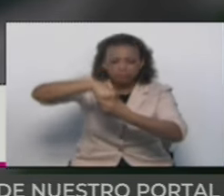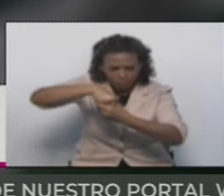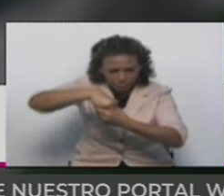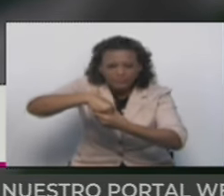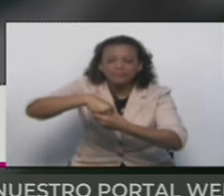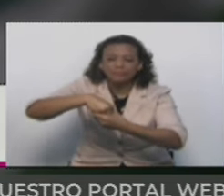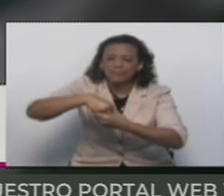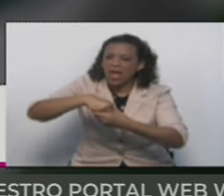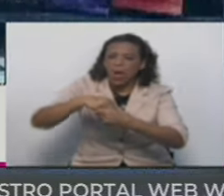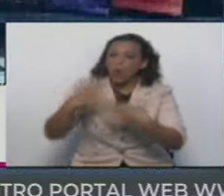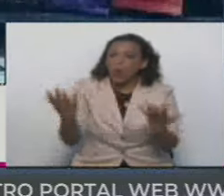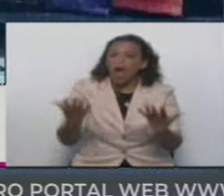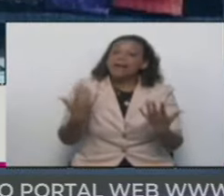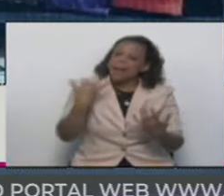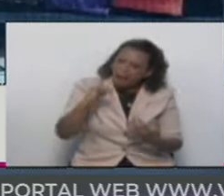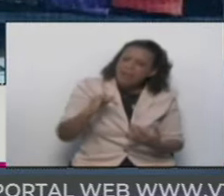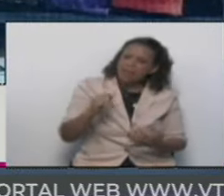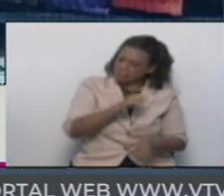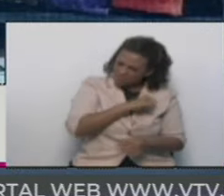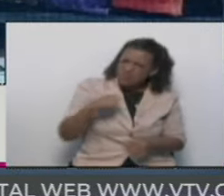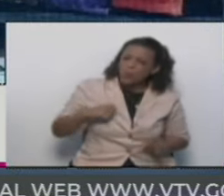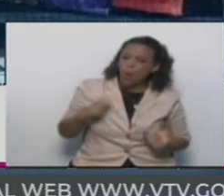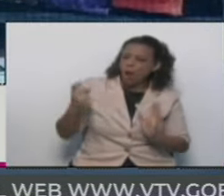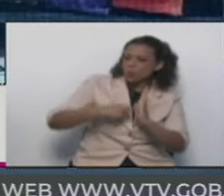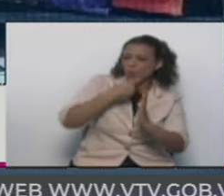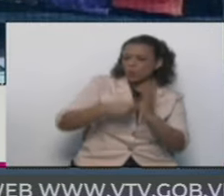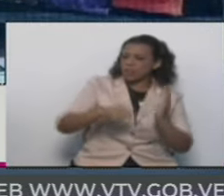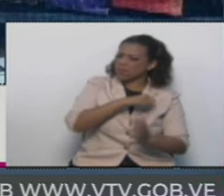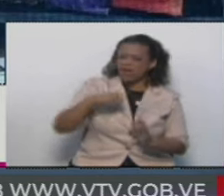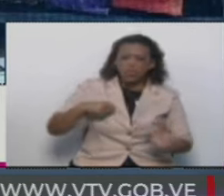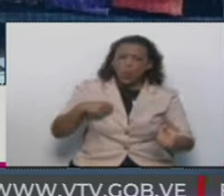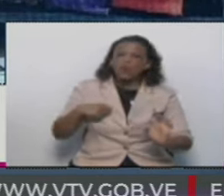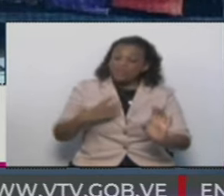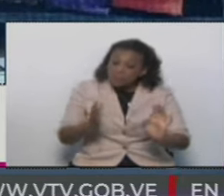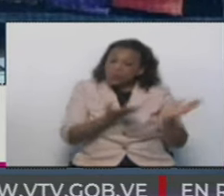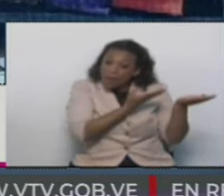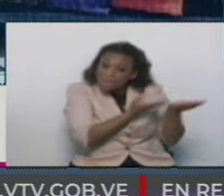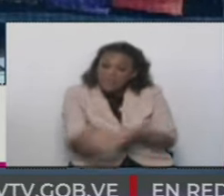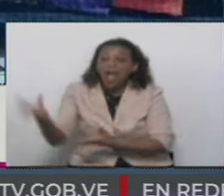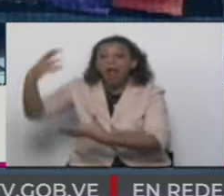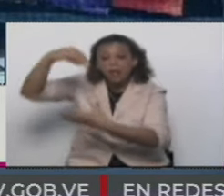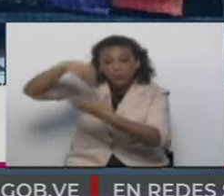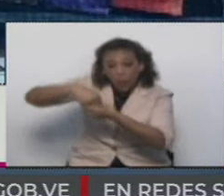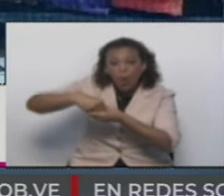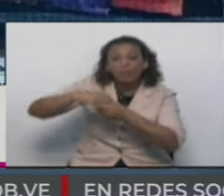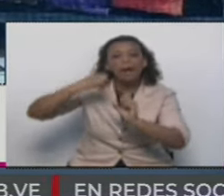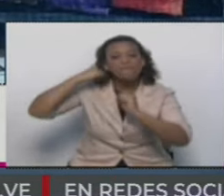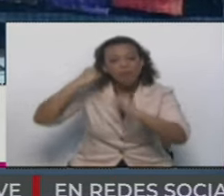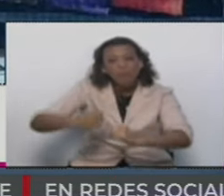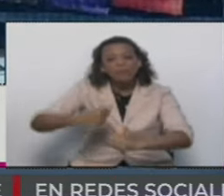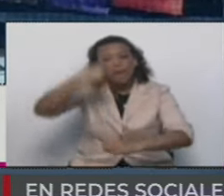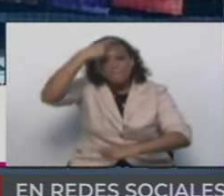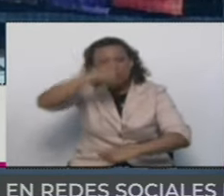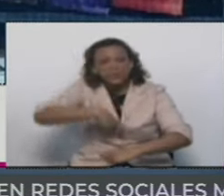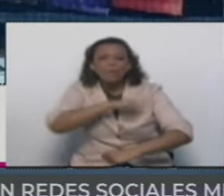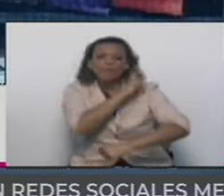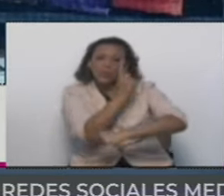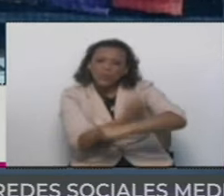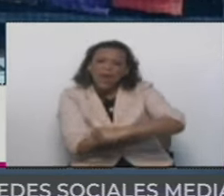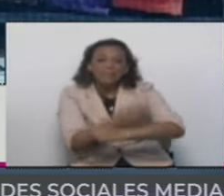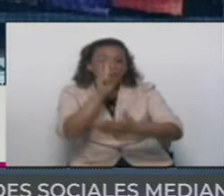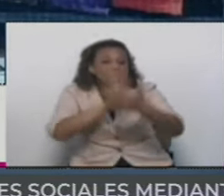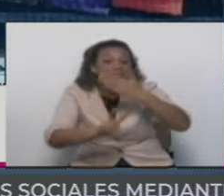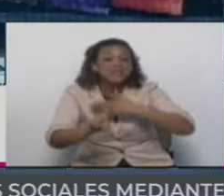Sin negar ni anular el ser individual y potenciando el ser individual en la